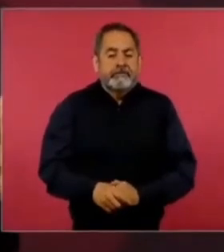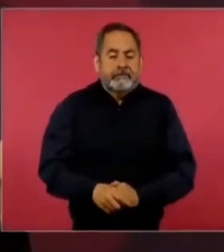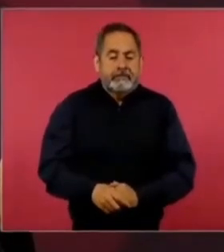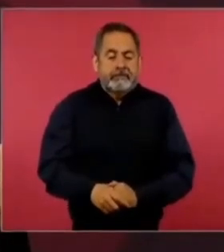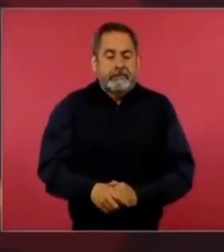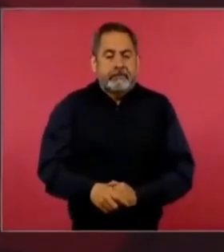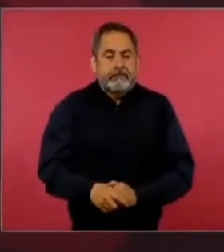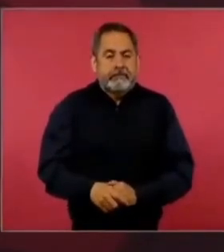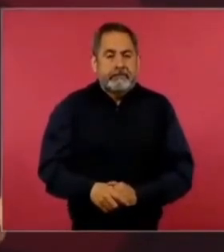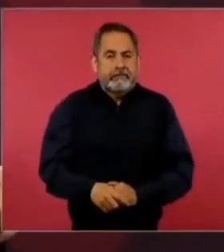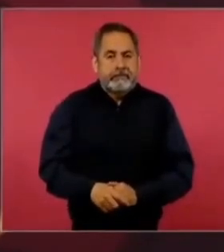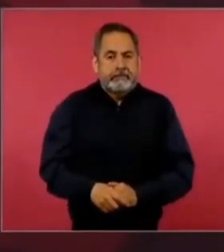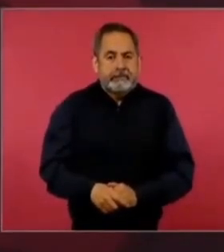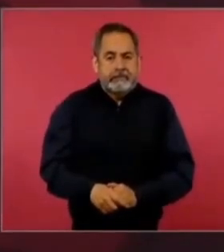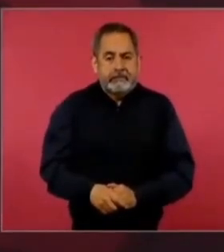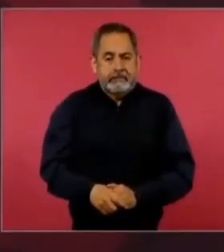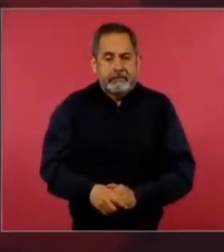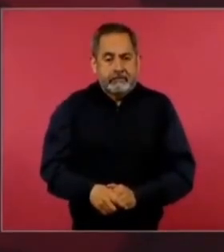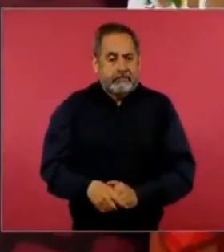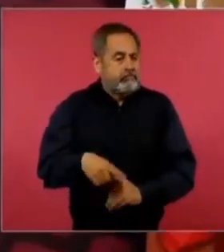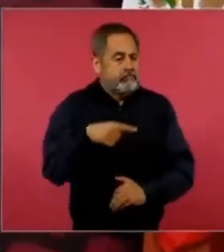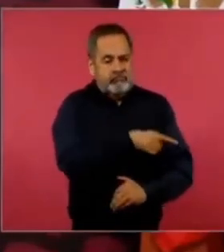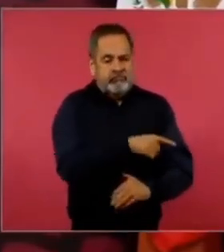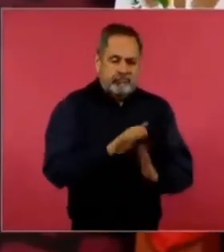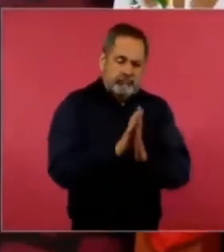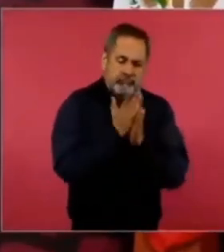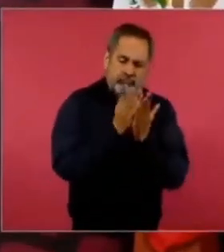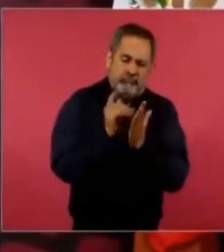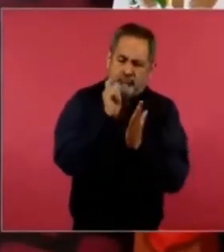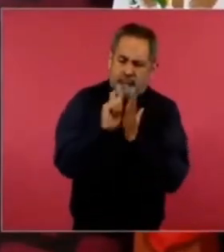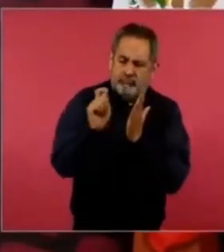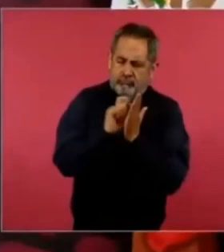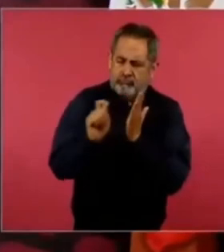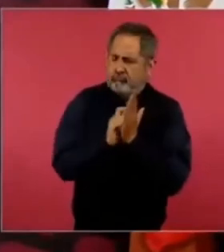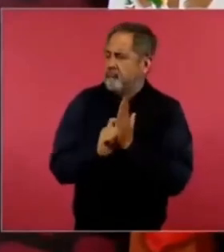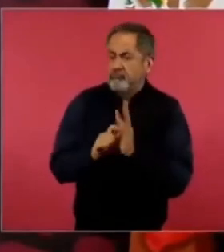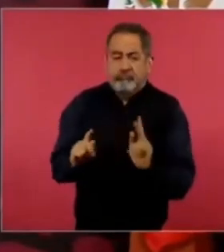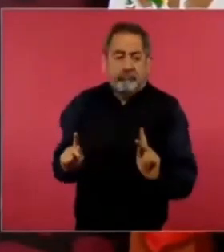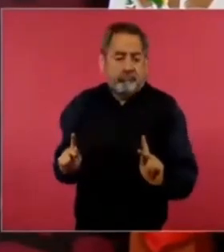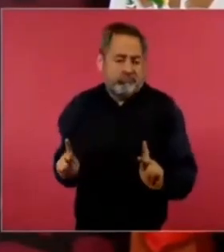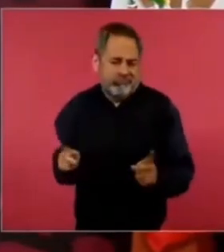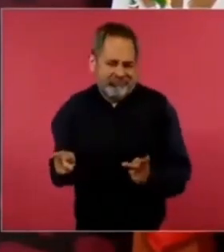Hacía sus libros y se vendían,